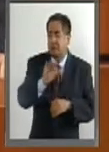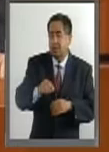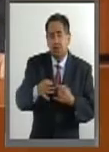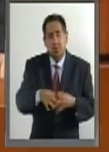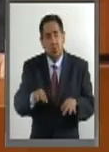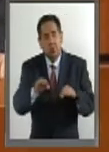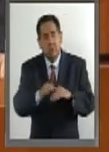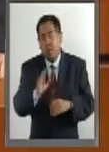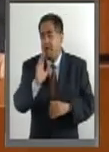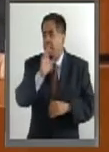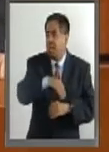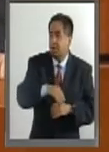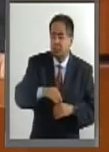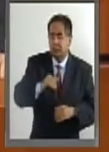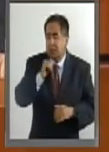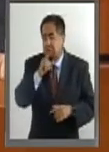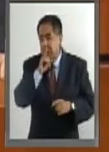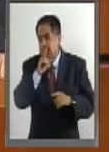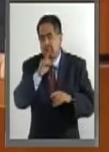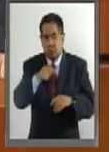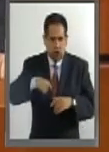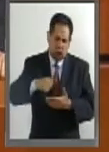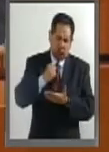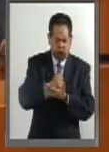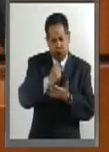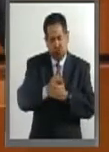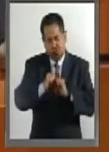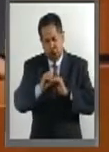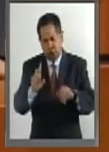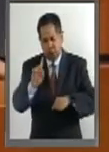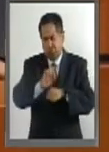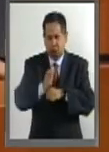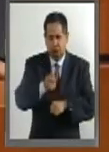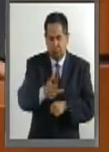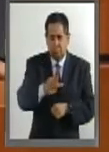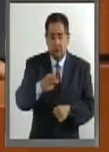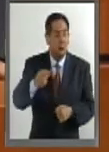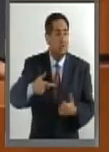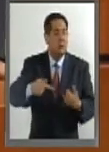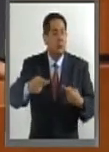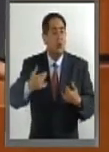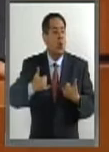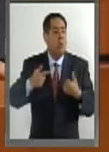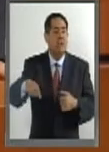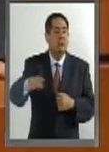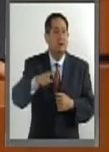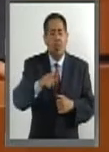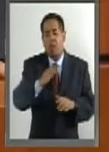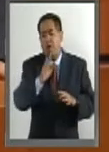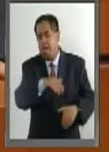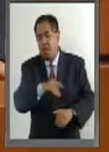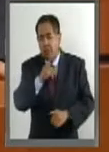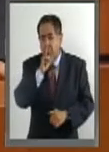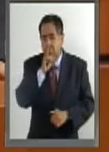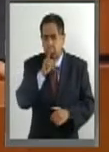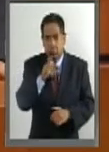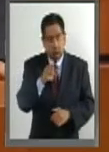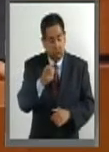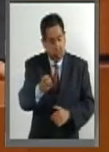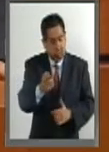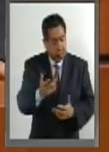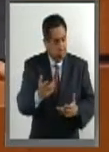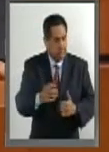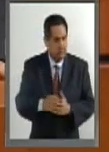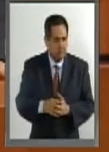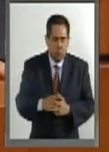de decretos que puede emitir el Congreso. Hay que reflexionarlo y hay que reconocerlo como tal. No obstante